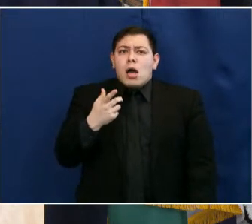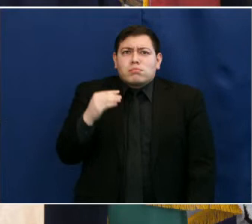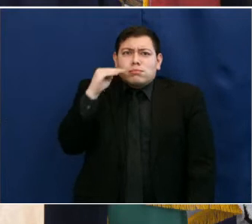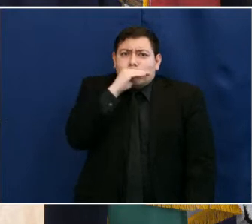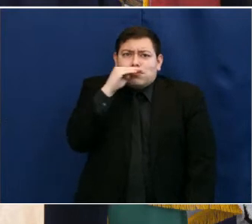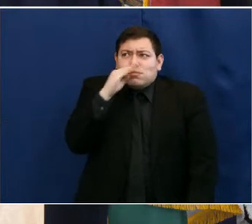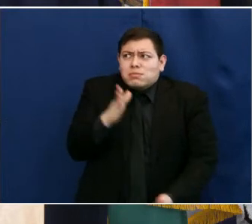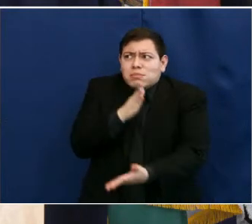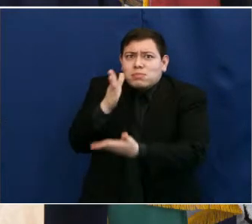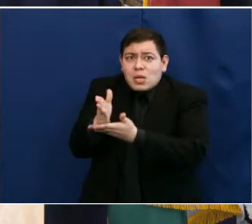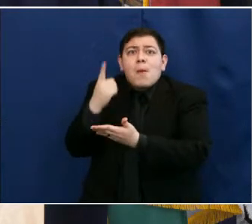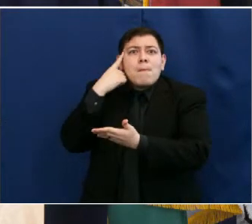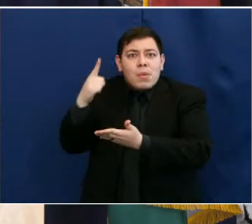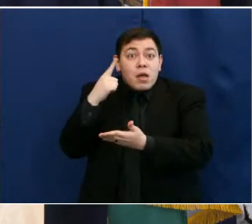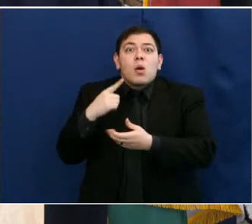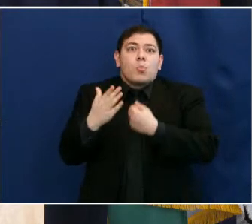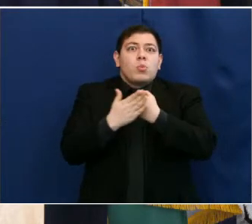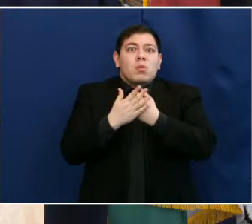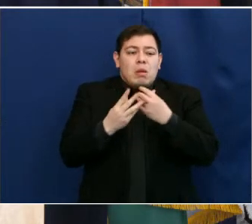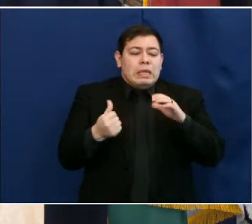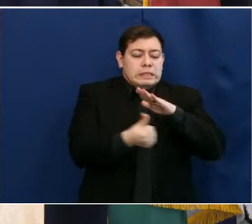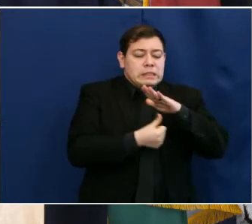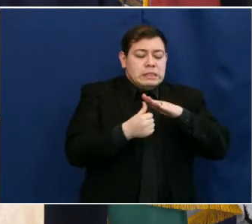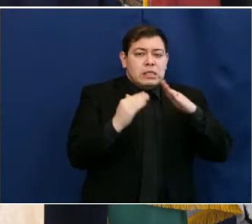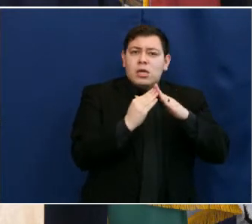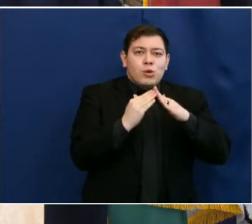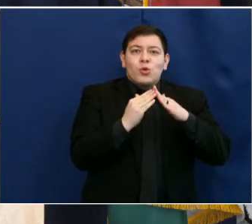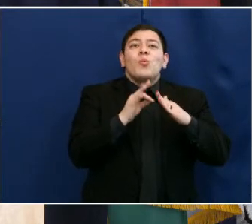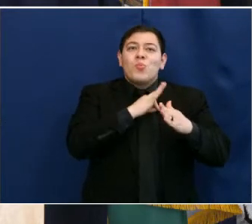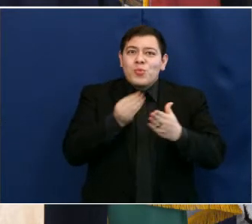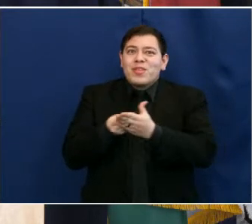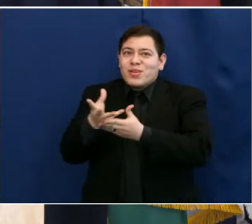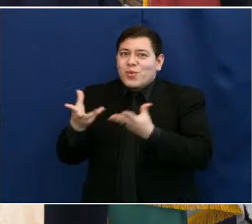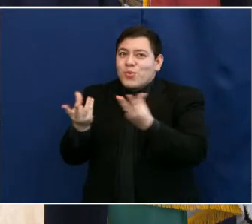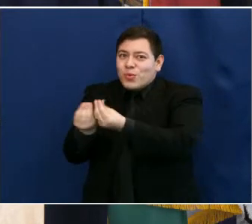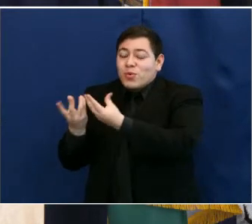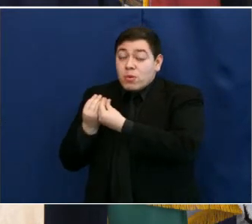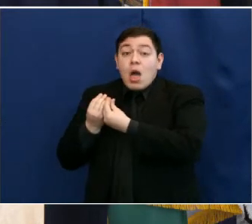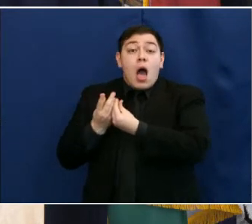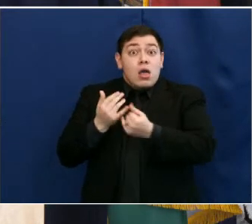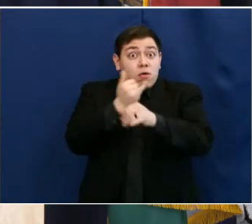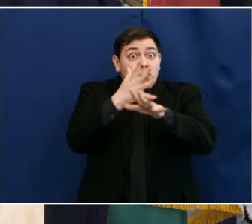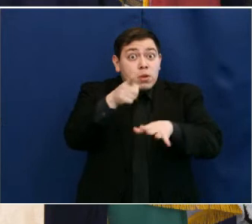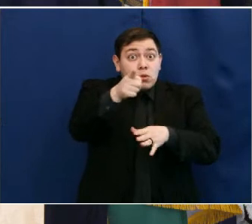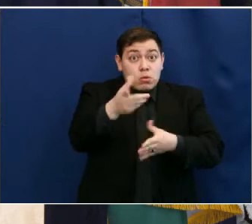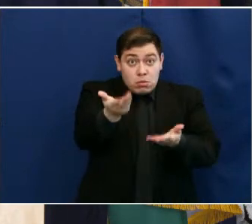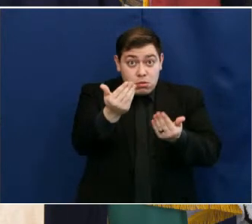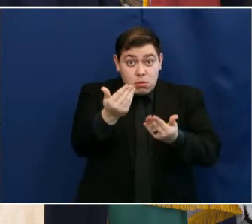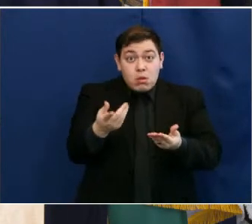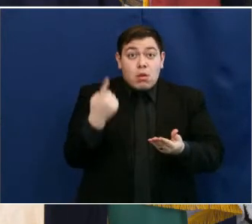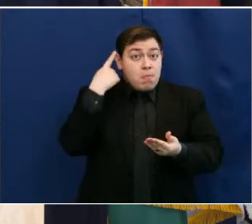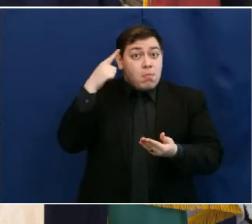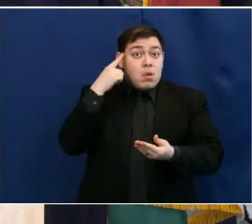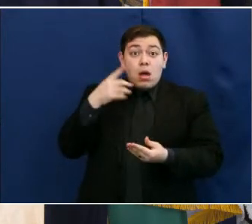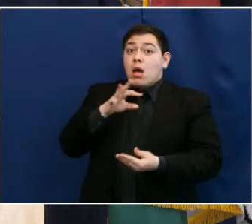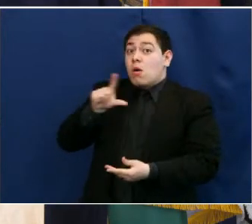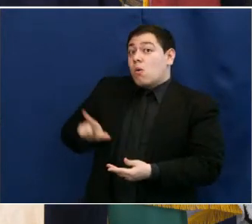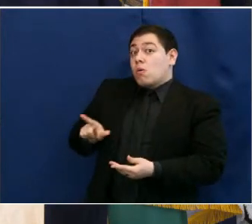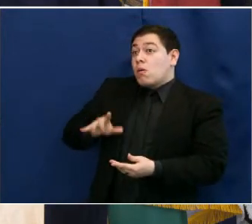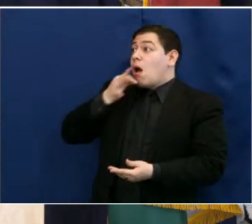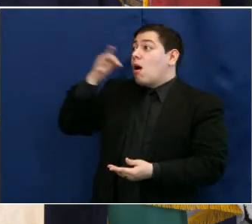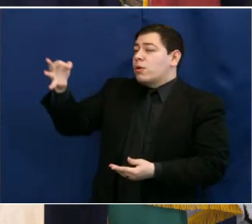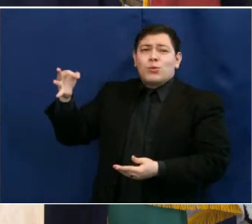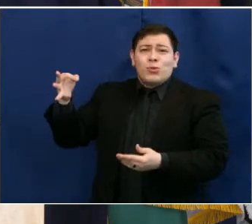pasar tiempo con sus seres queridos. Su información será confidencial y no se compartirá con agencias federales o las